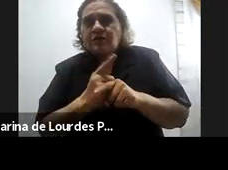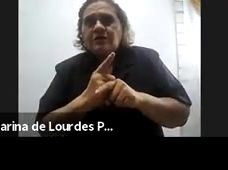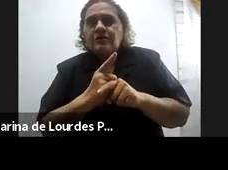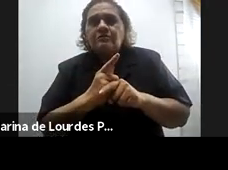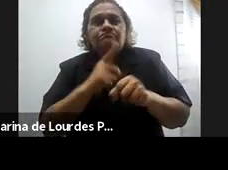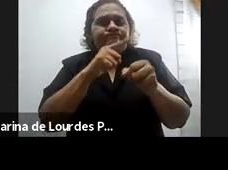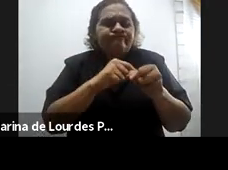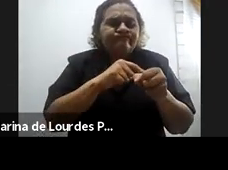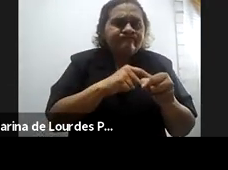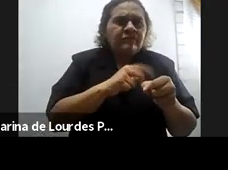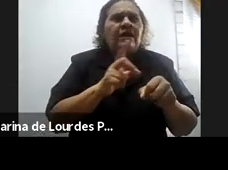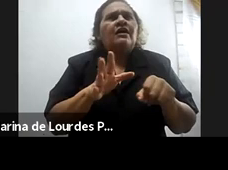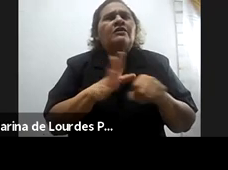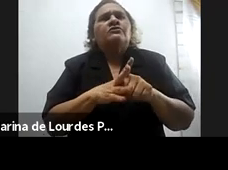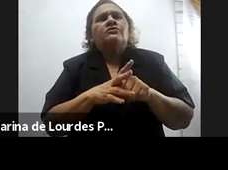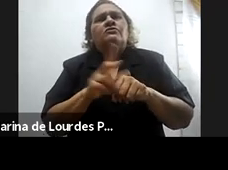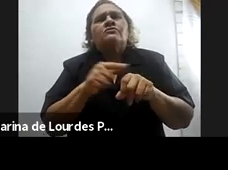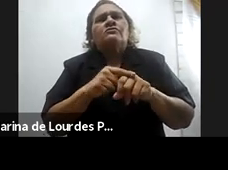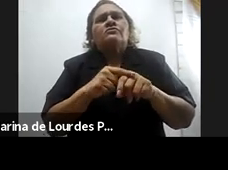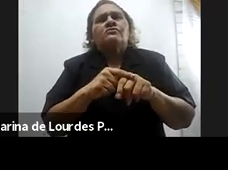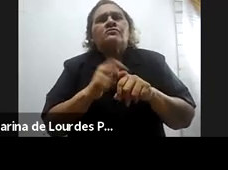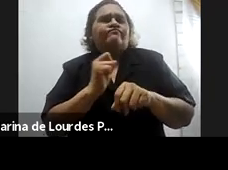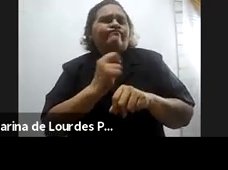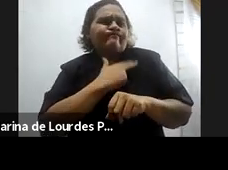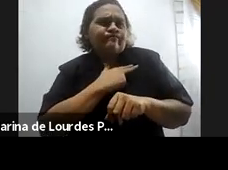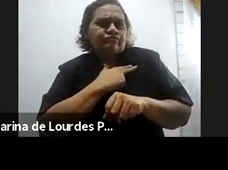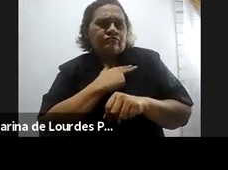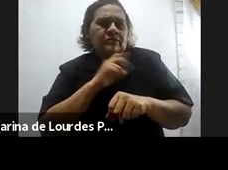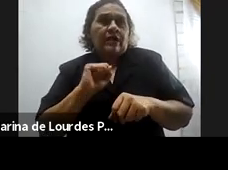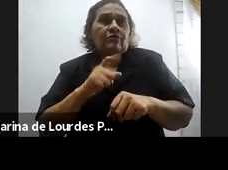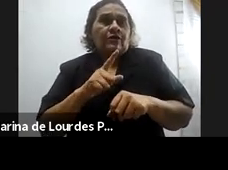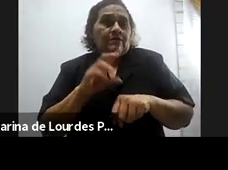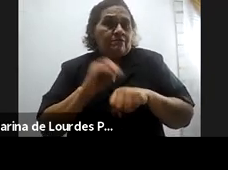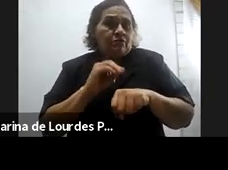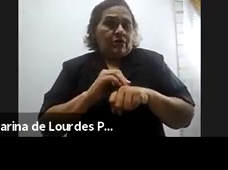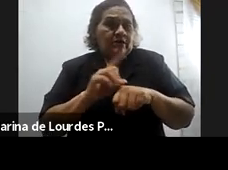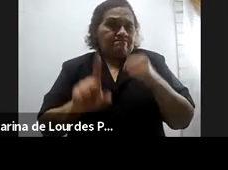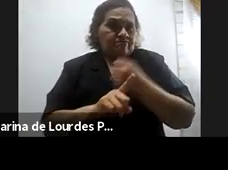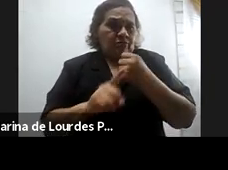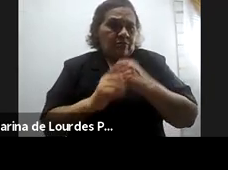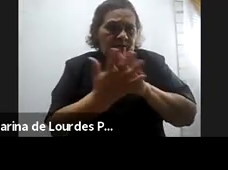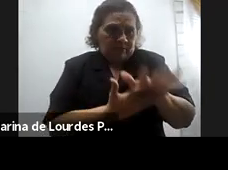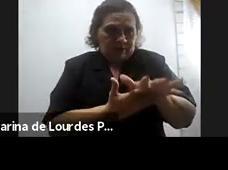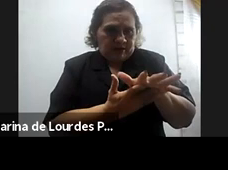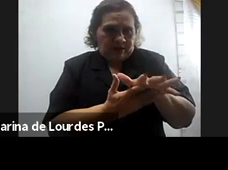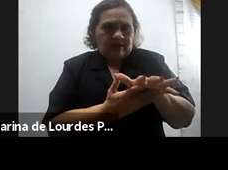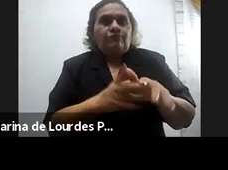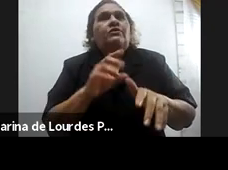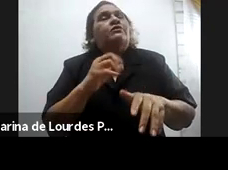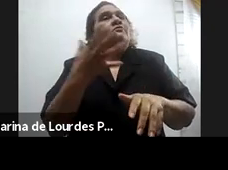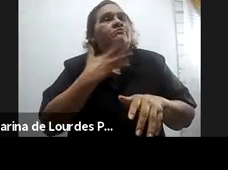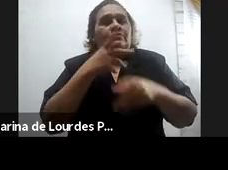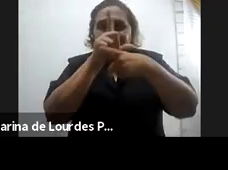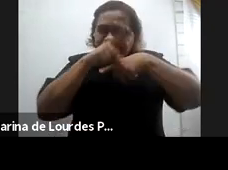callo, una úlcera, un uñero, algo que ponga en riesgo mis pies, esa es razón más que suficiente para ponerse el